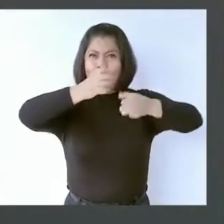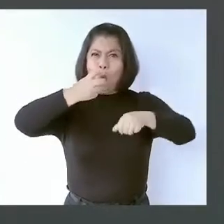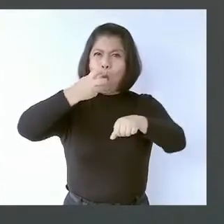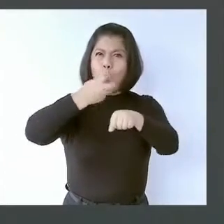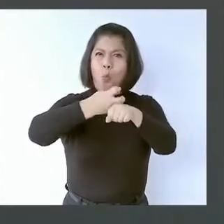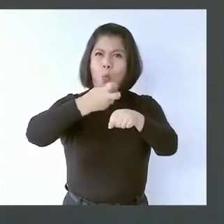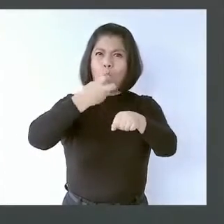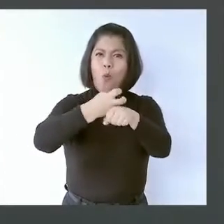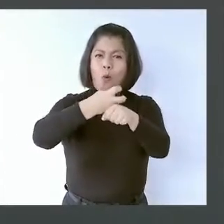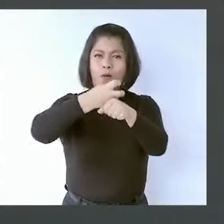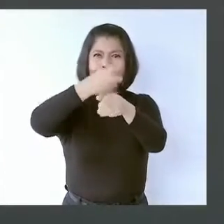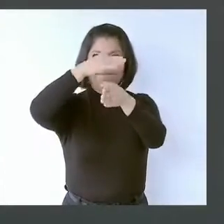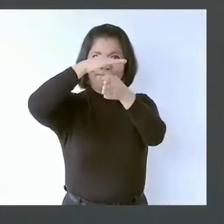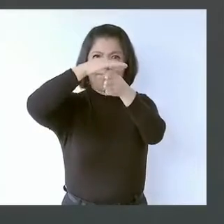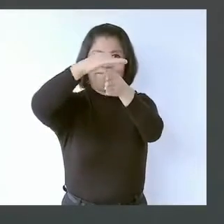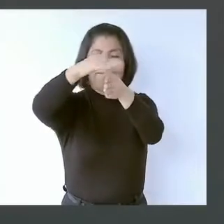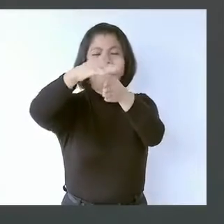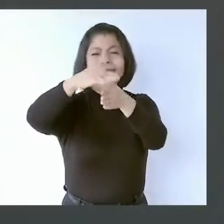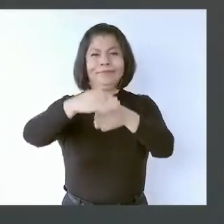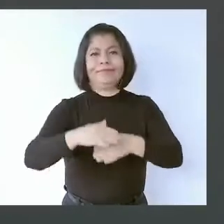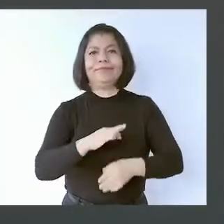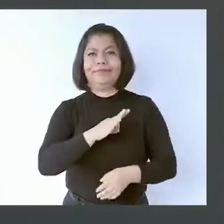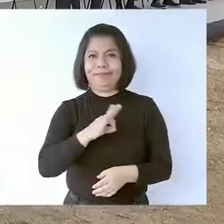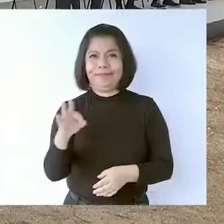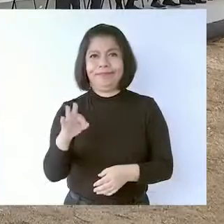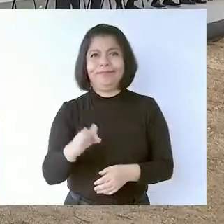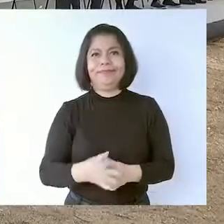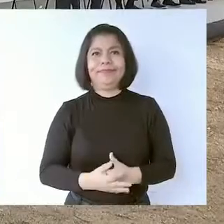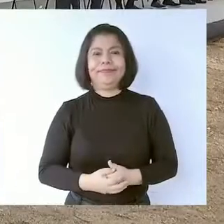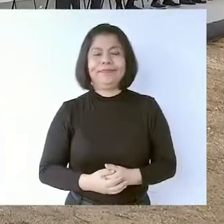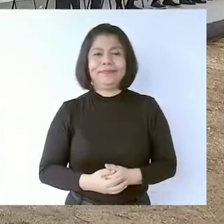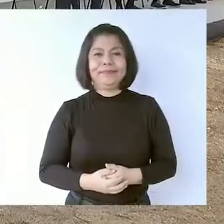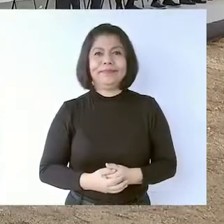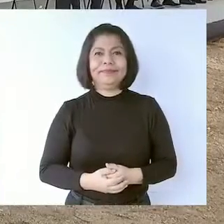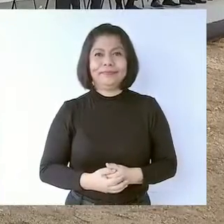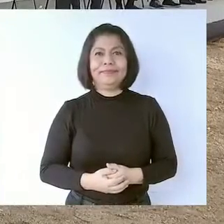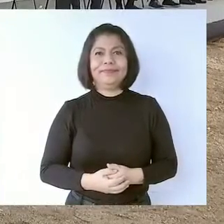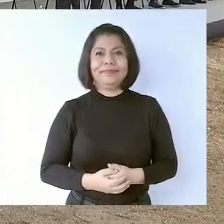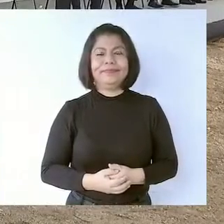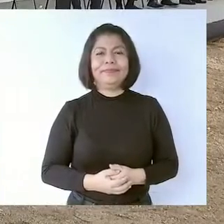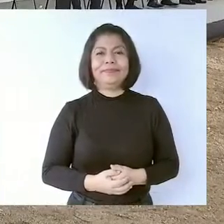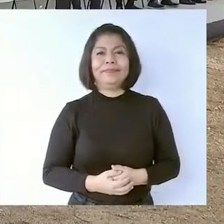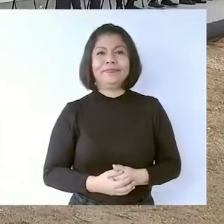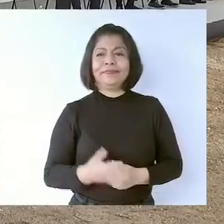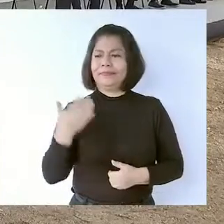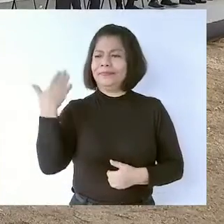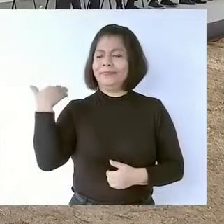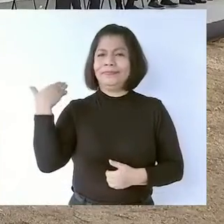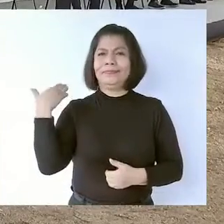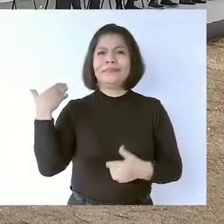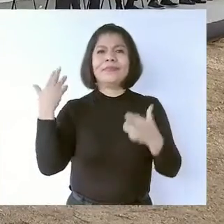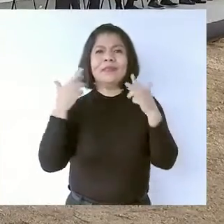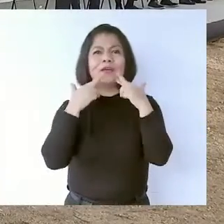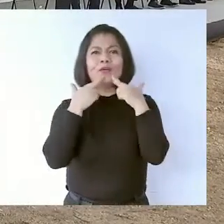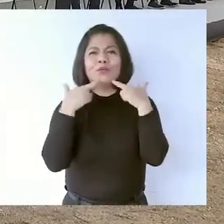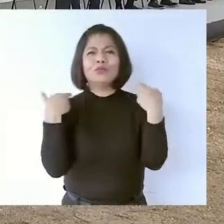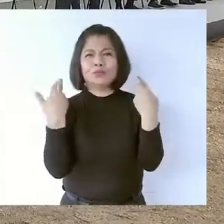porque en una de las reuniones que tuvimos sobre este tema con